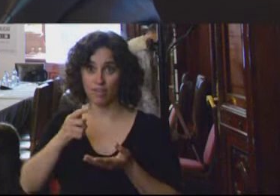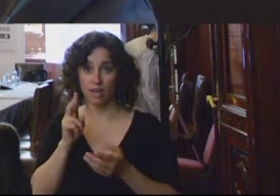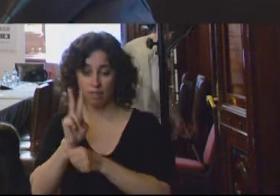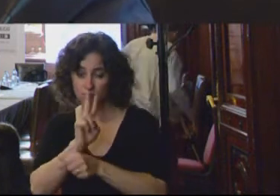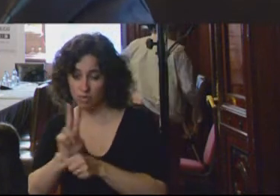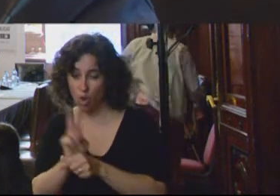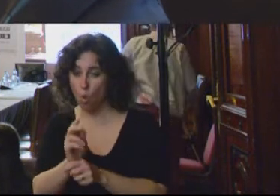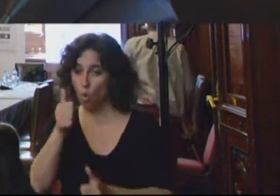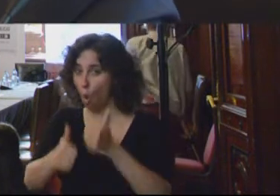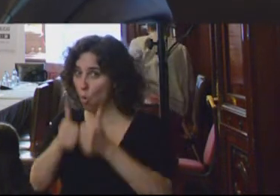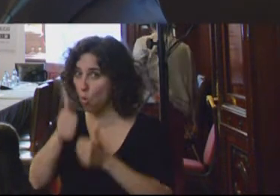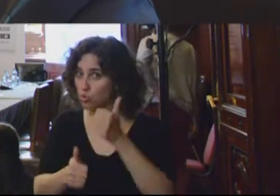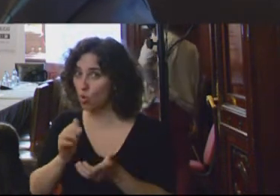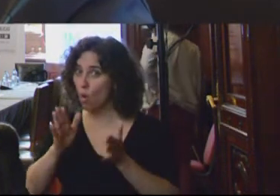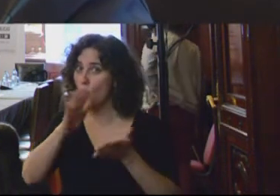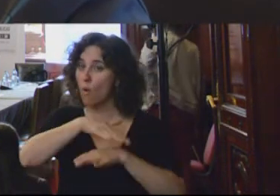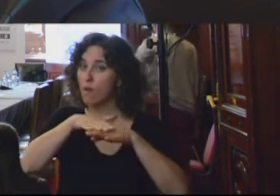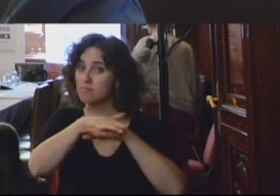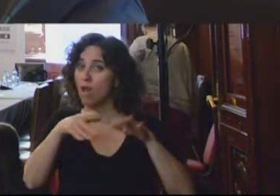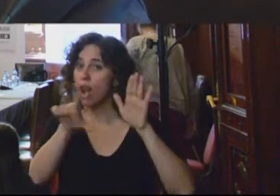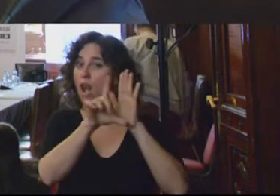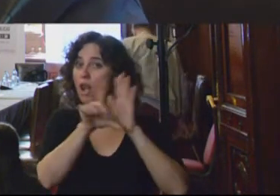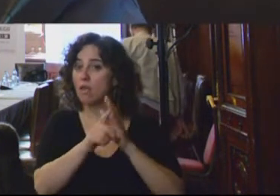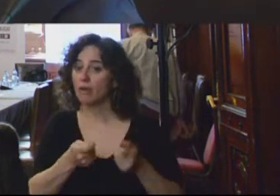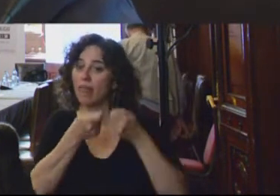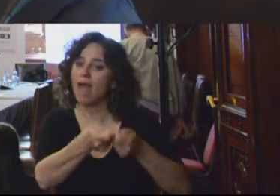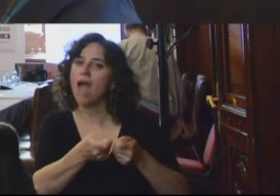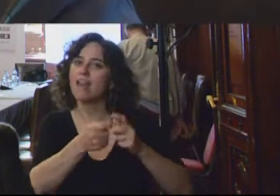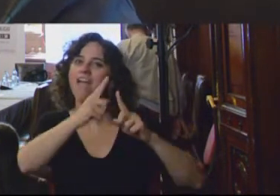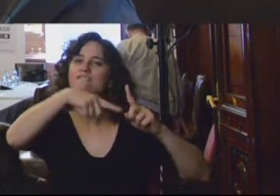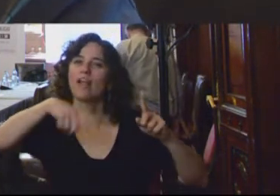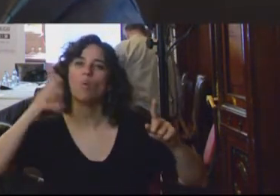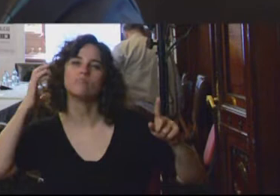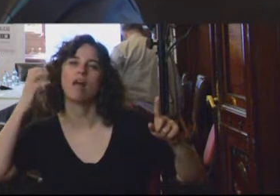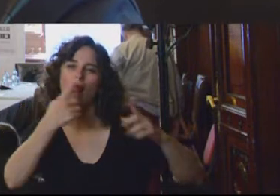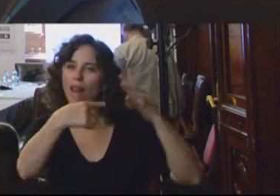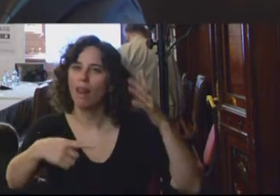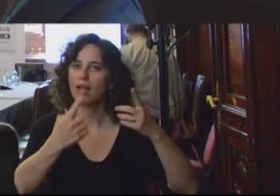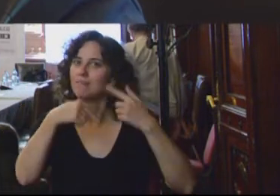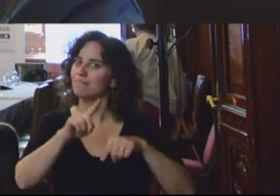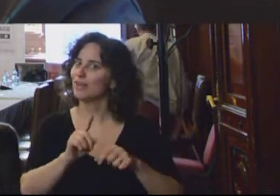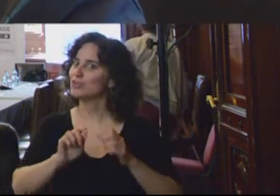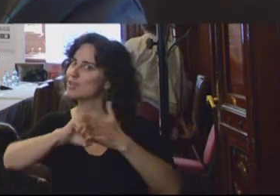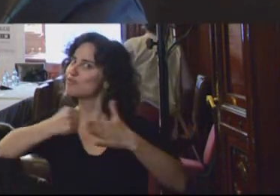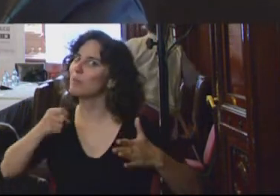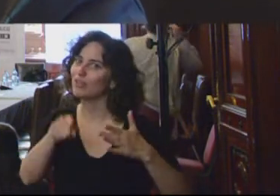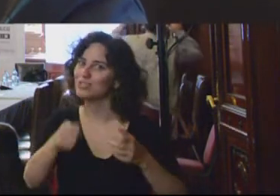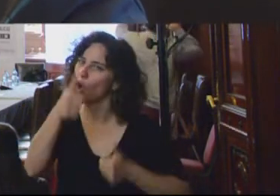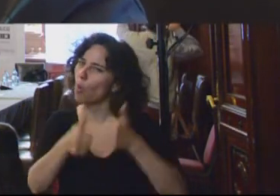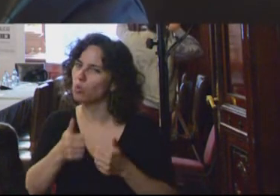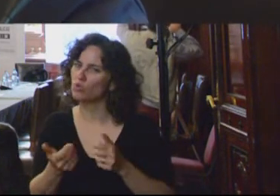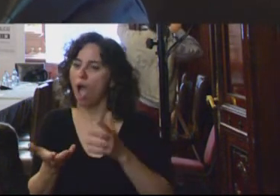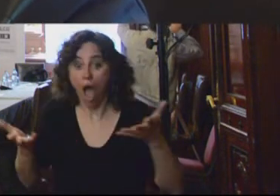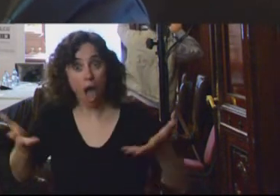concurso basado en la ley para asignar frecuencias y que habría sido suspendido. ¿En qué estado se